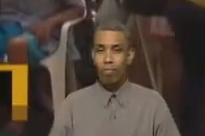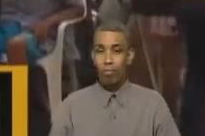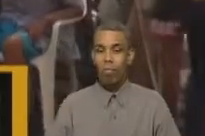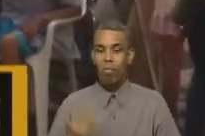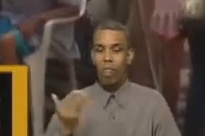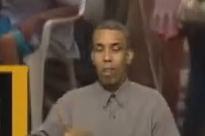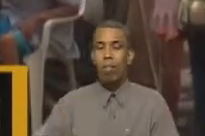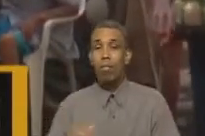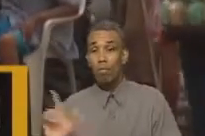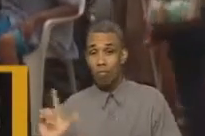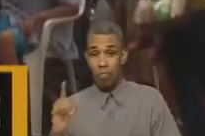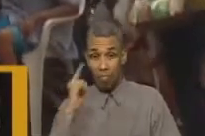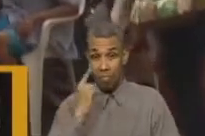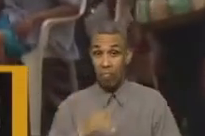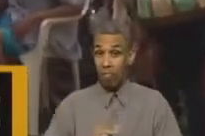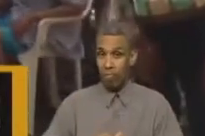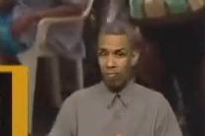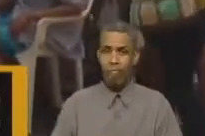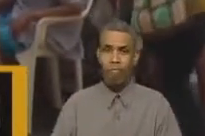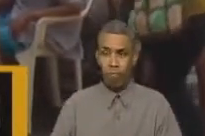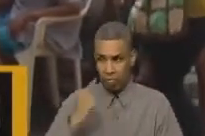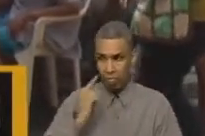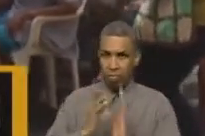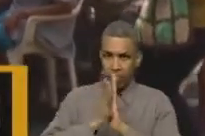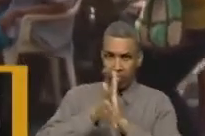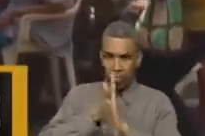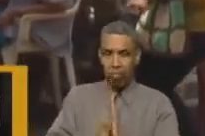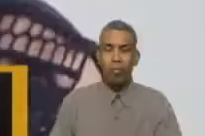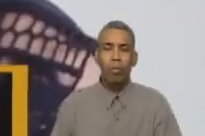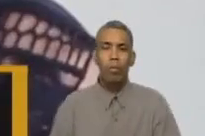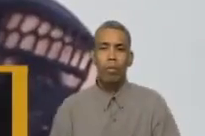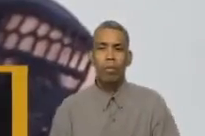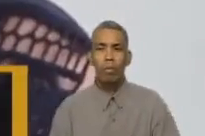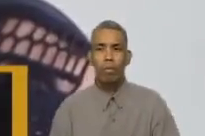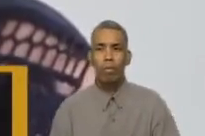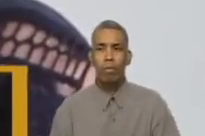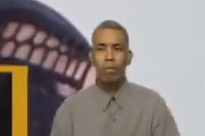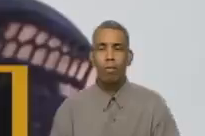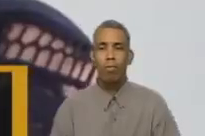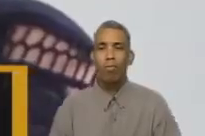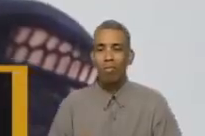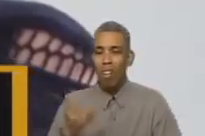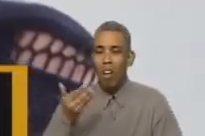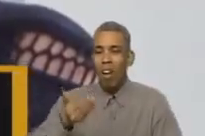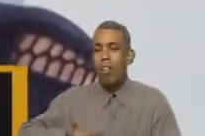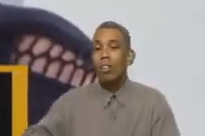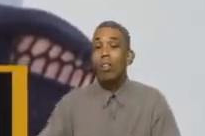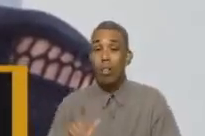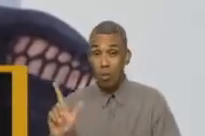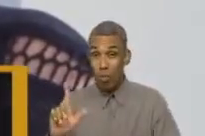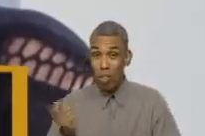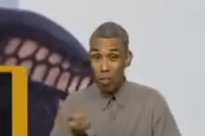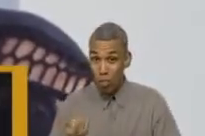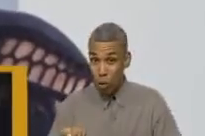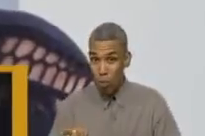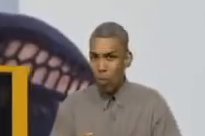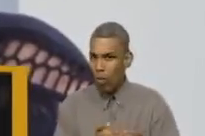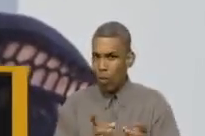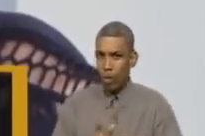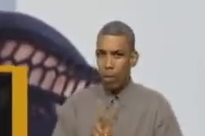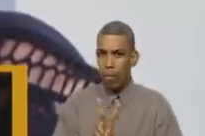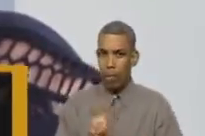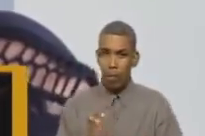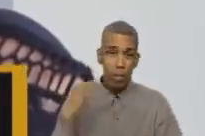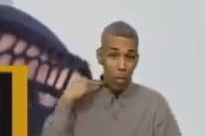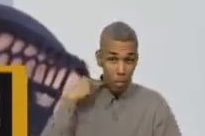el beneficio correspondiente a los meses de septiembre y octubre. Hasta el 27 de noviembre tenemos esto, el tiempo